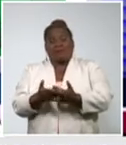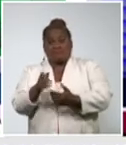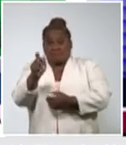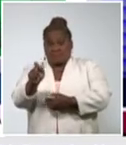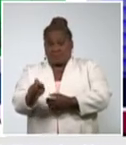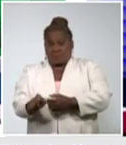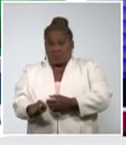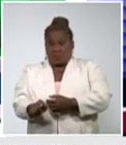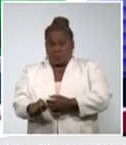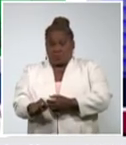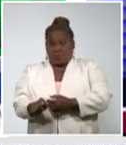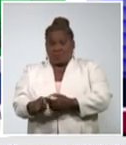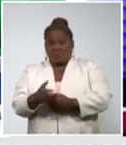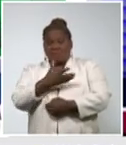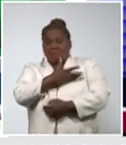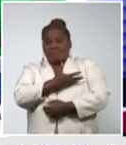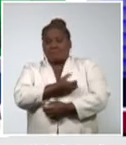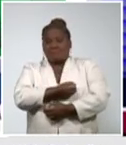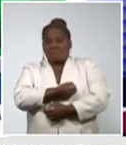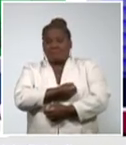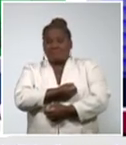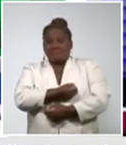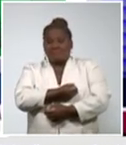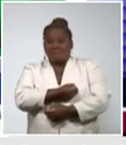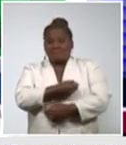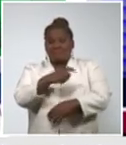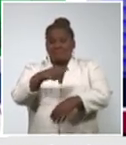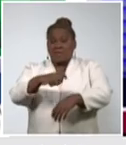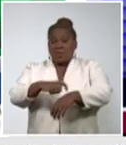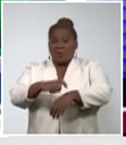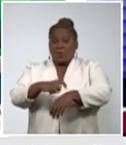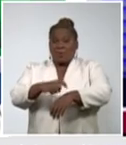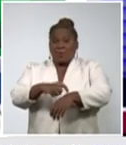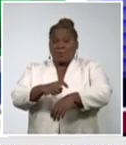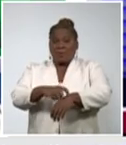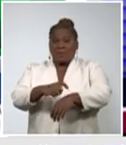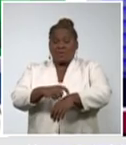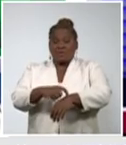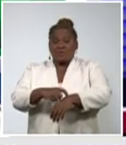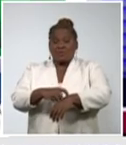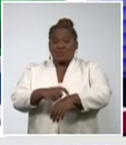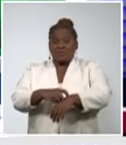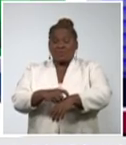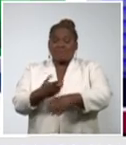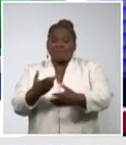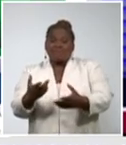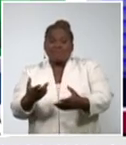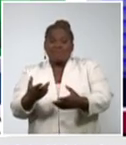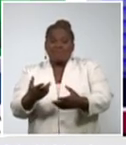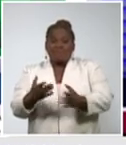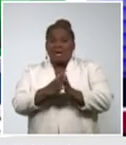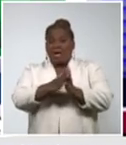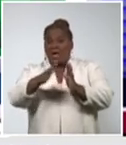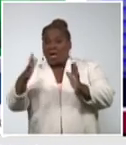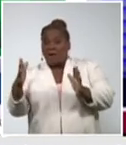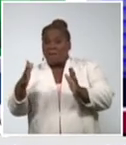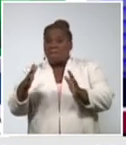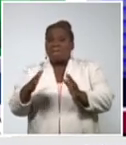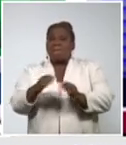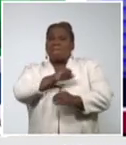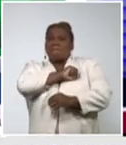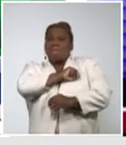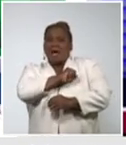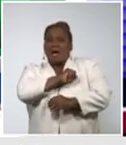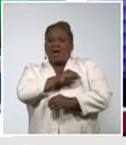pero lamentablemente en un momento determinado hizo una parada cardíaca